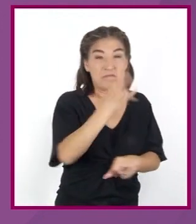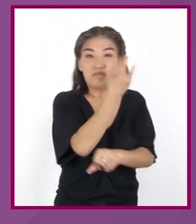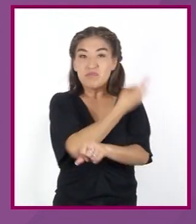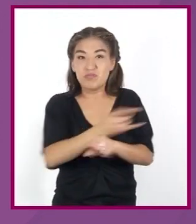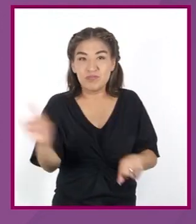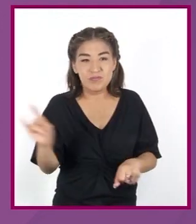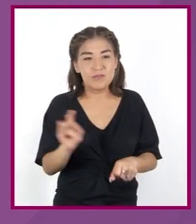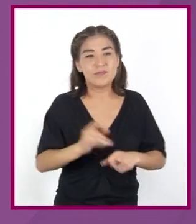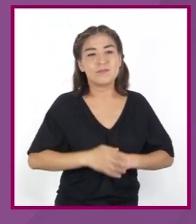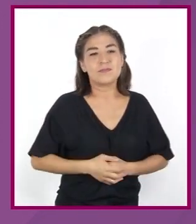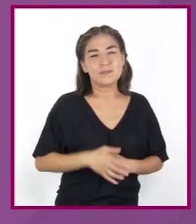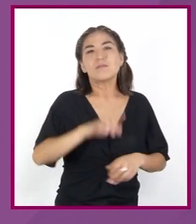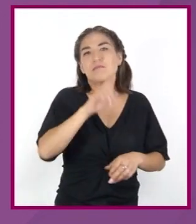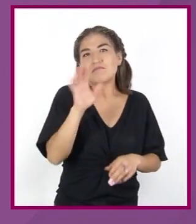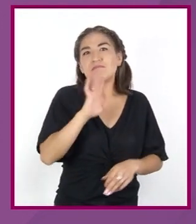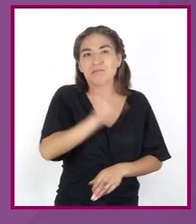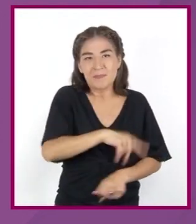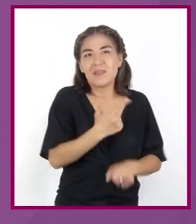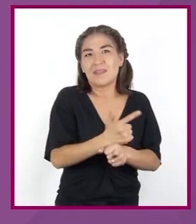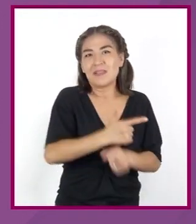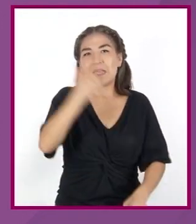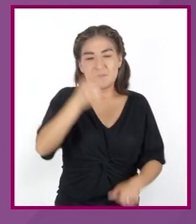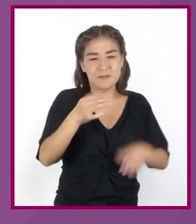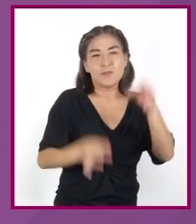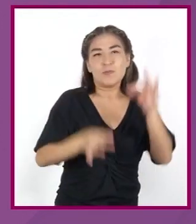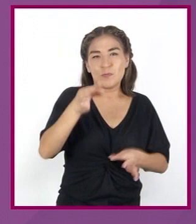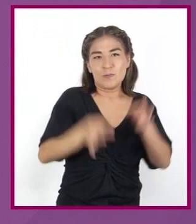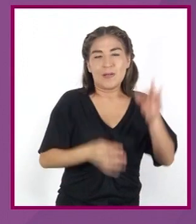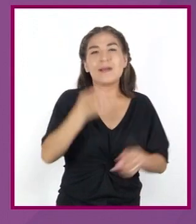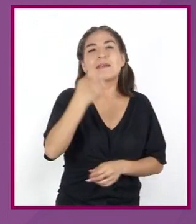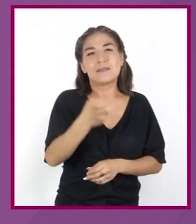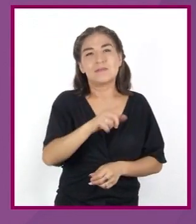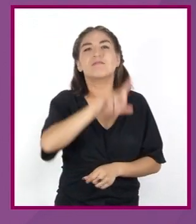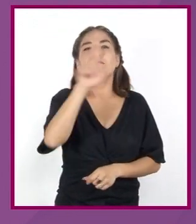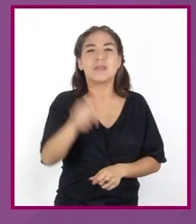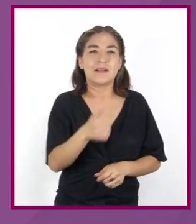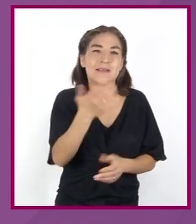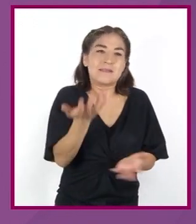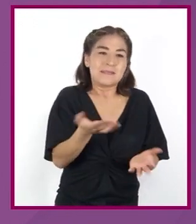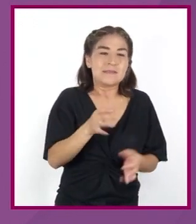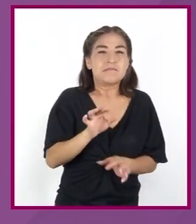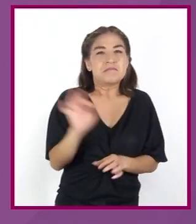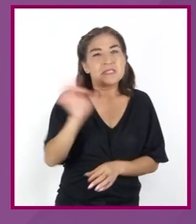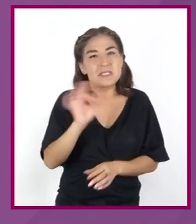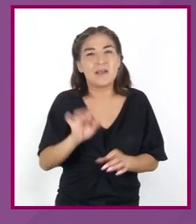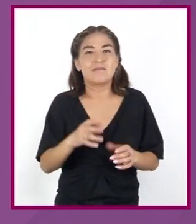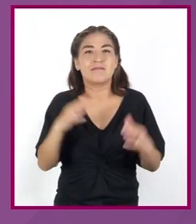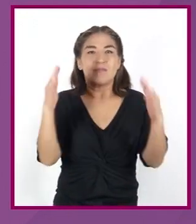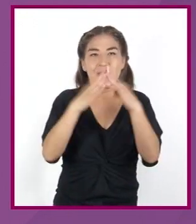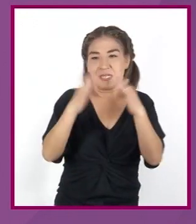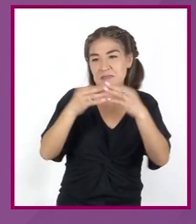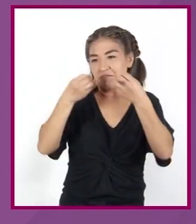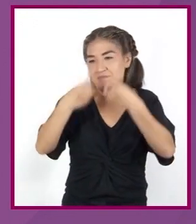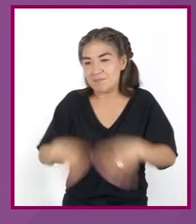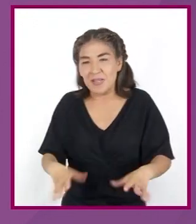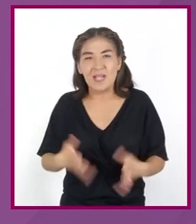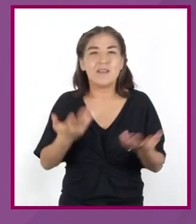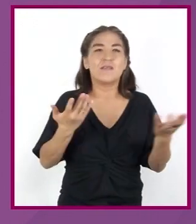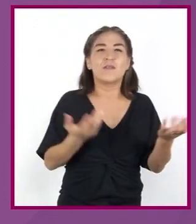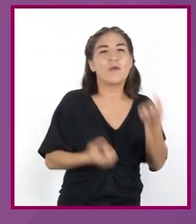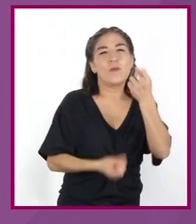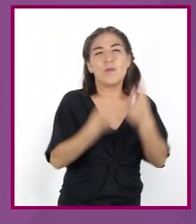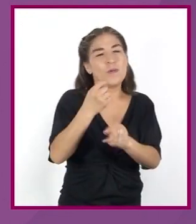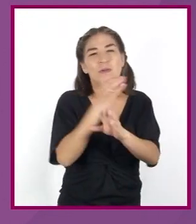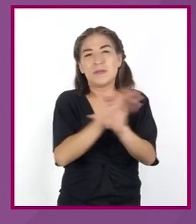realmente grandes o consecuencias jurídicas que pudieran afectar el patrimonio, que pudieran afectar algunas otras cuestiones